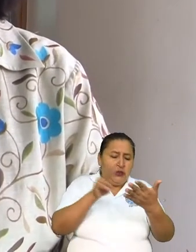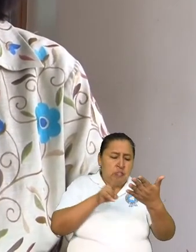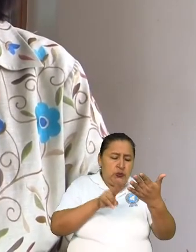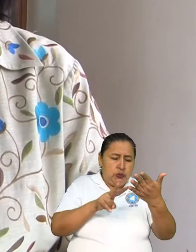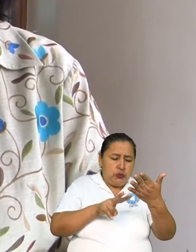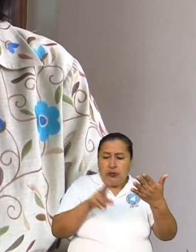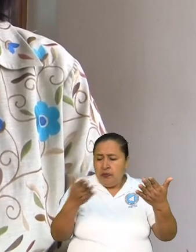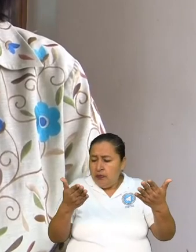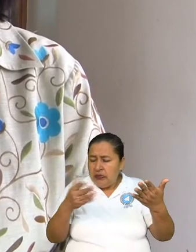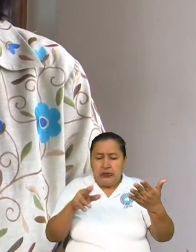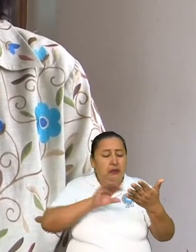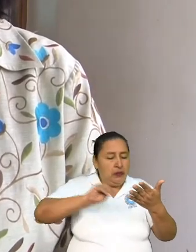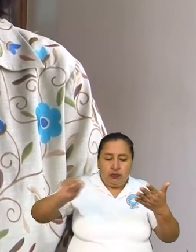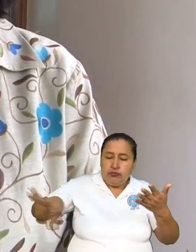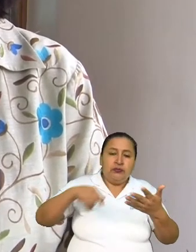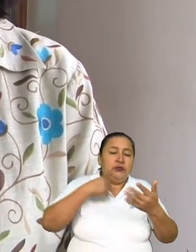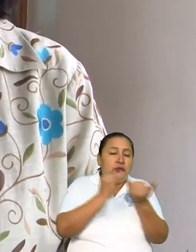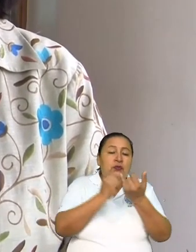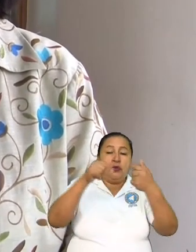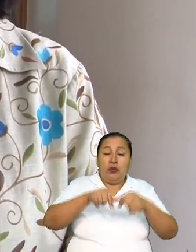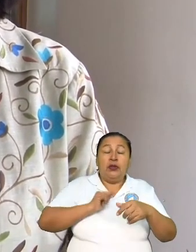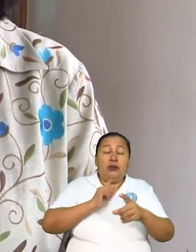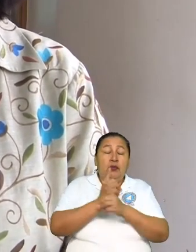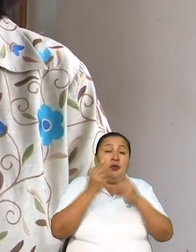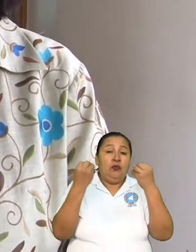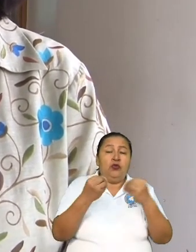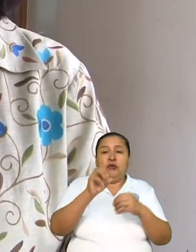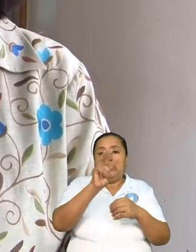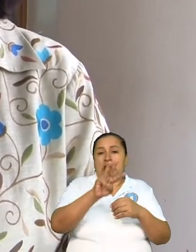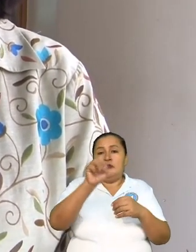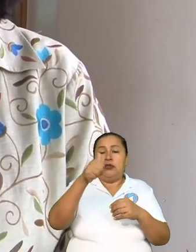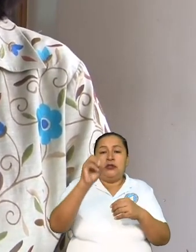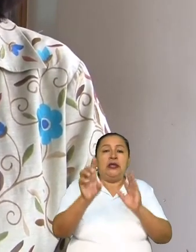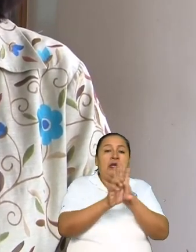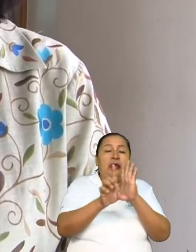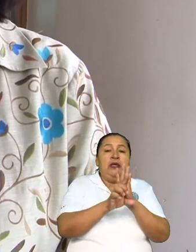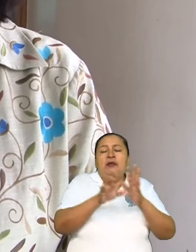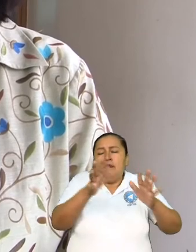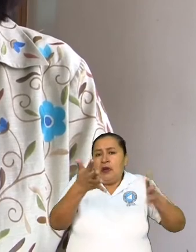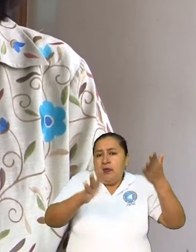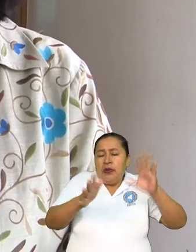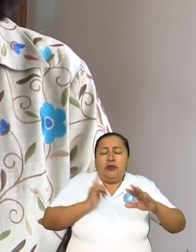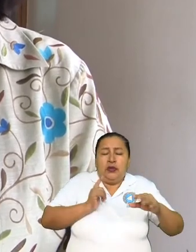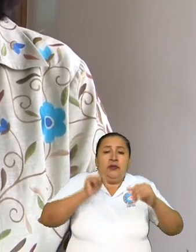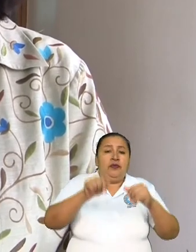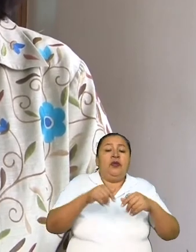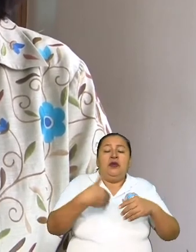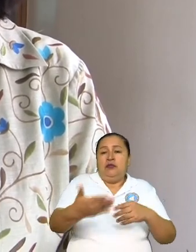esas leyes y actualmente la tenemos como en 360 leyes aproximadamente.